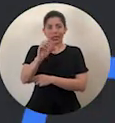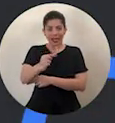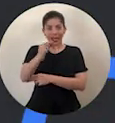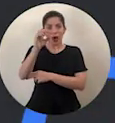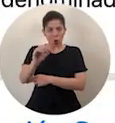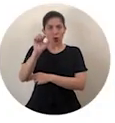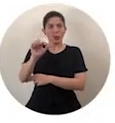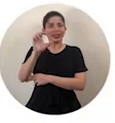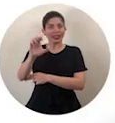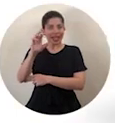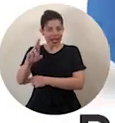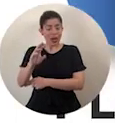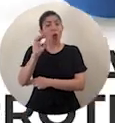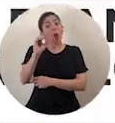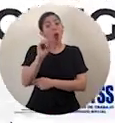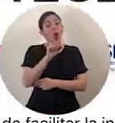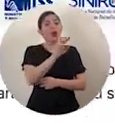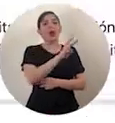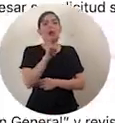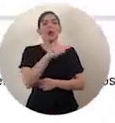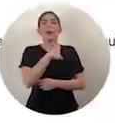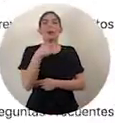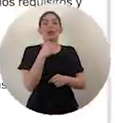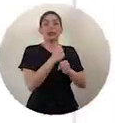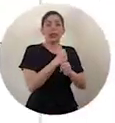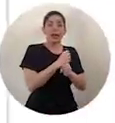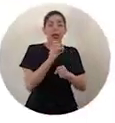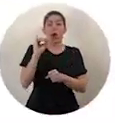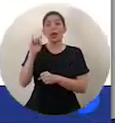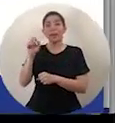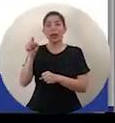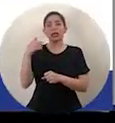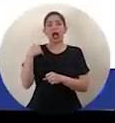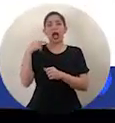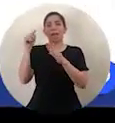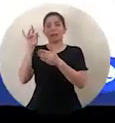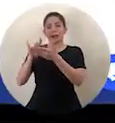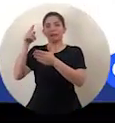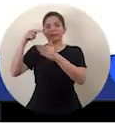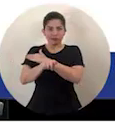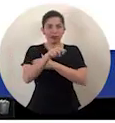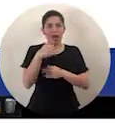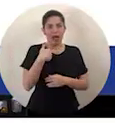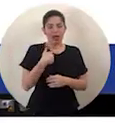proteger.go.cr o en el botón de acceso directo de la página web del Ministerio de Trabajo o del IMAS.